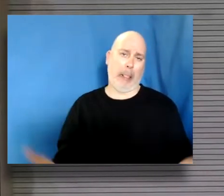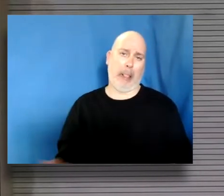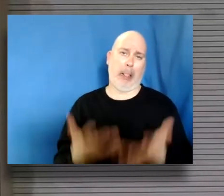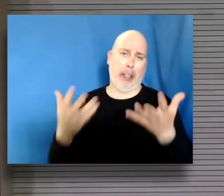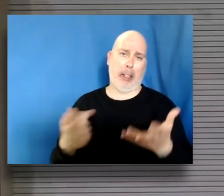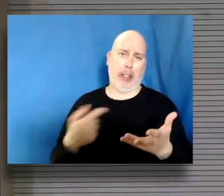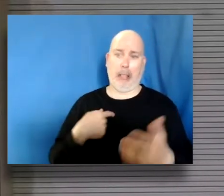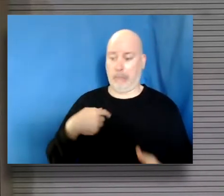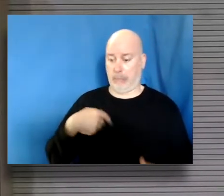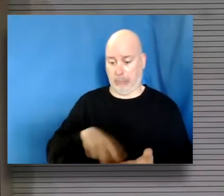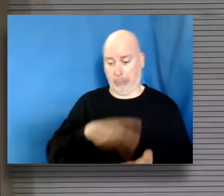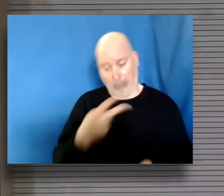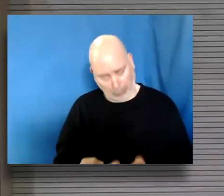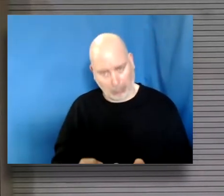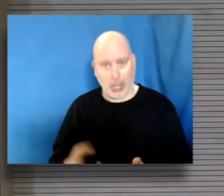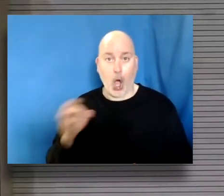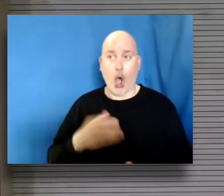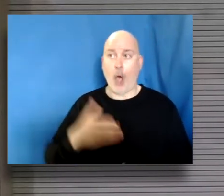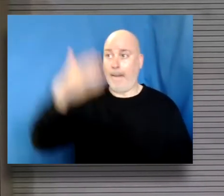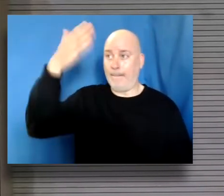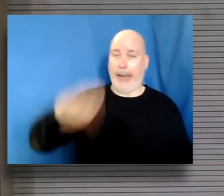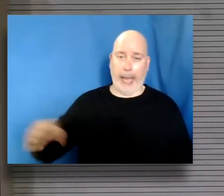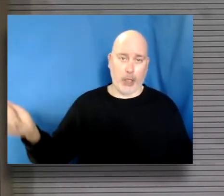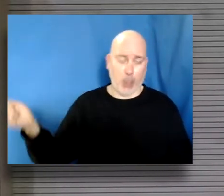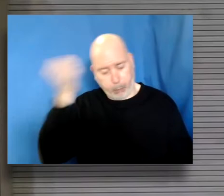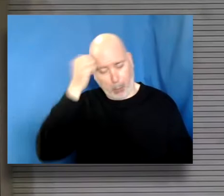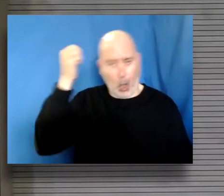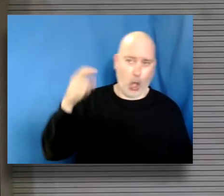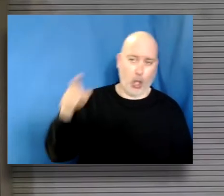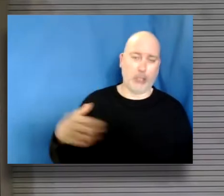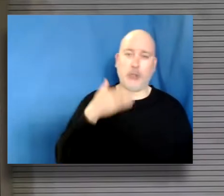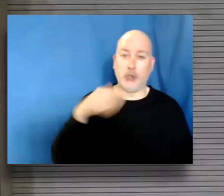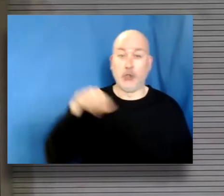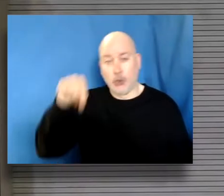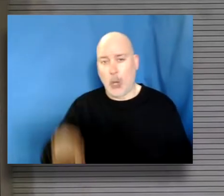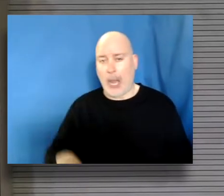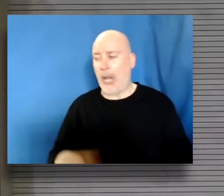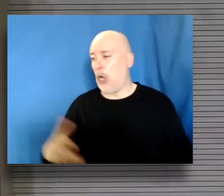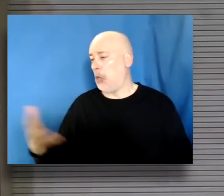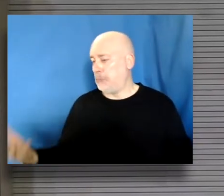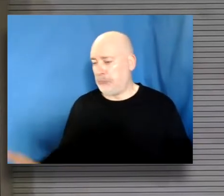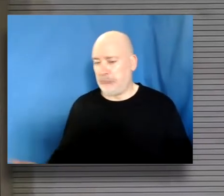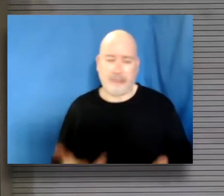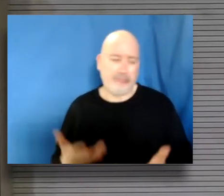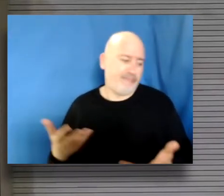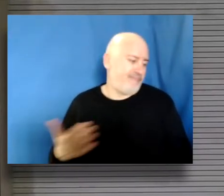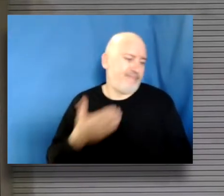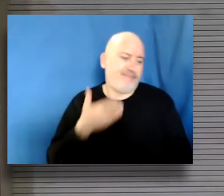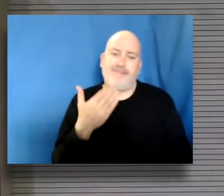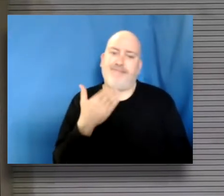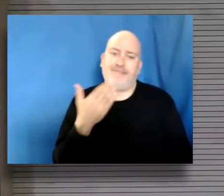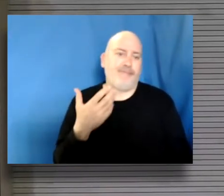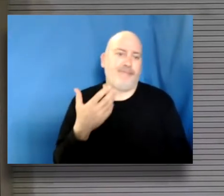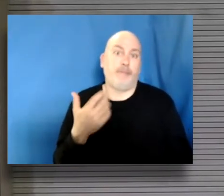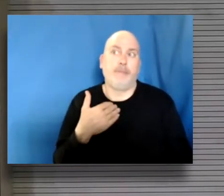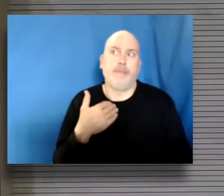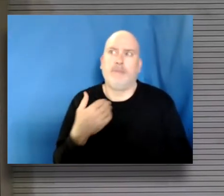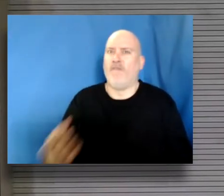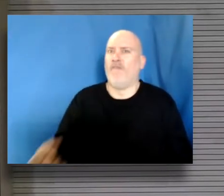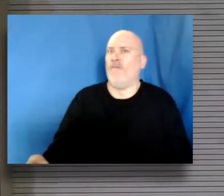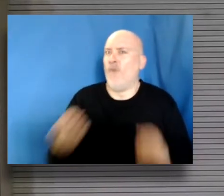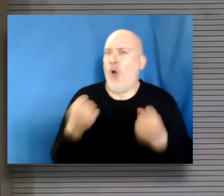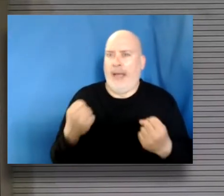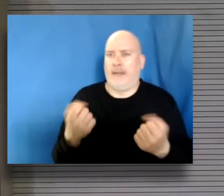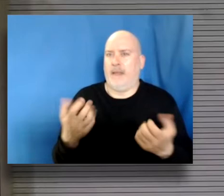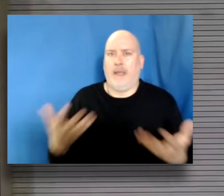propia altura o se da contra una pared o contra el suelo y no hay ningún otro mecanismo de alta violencia, de